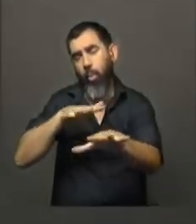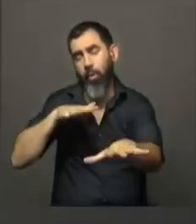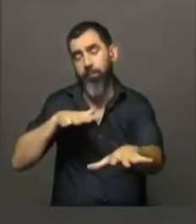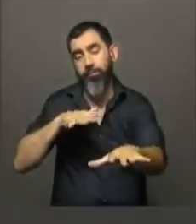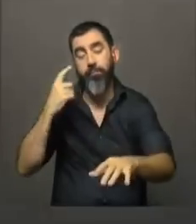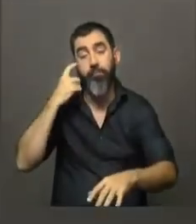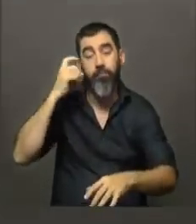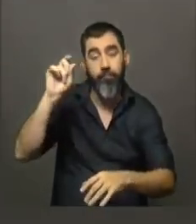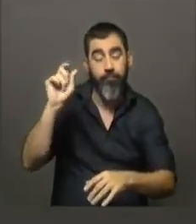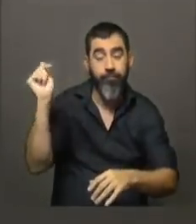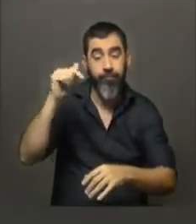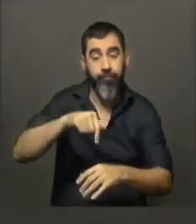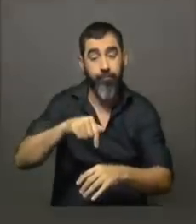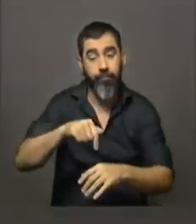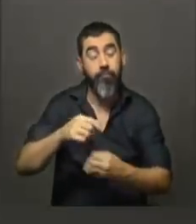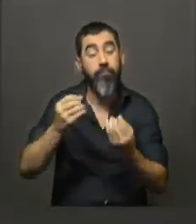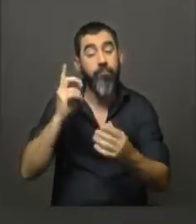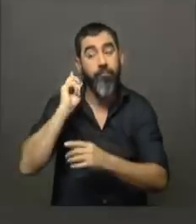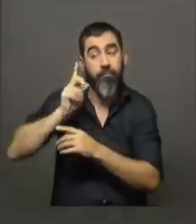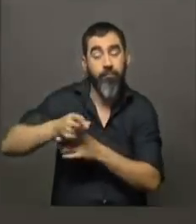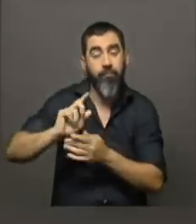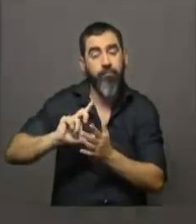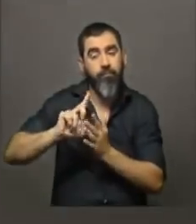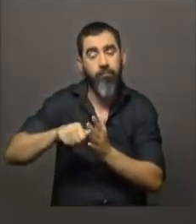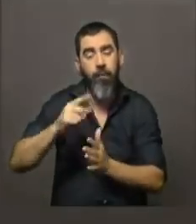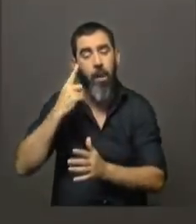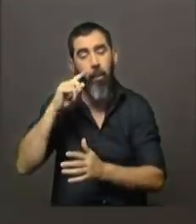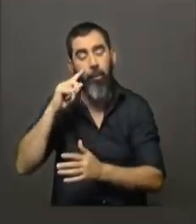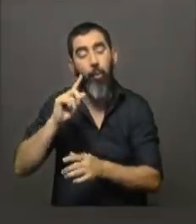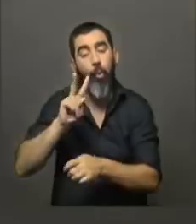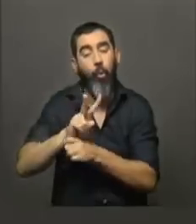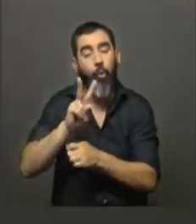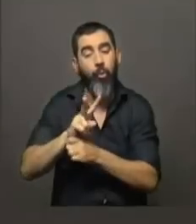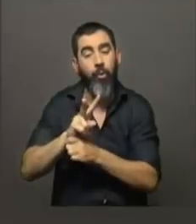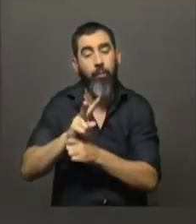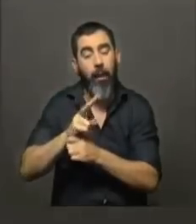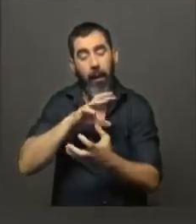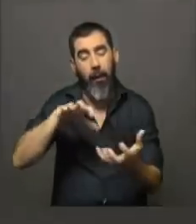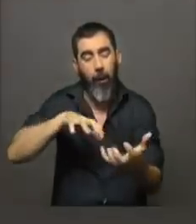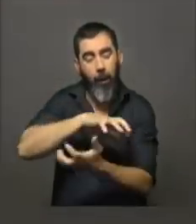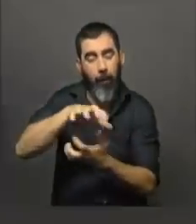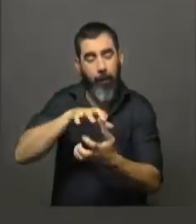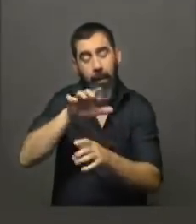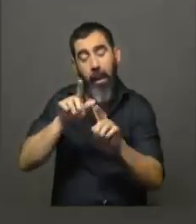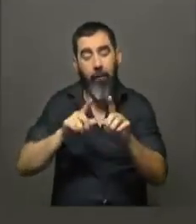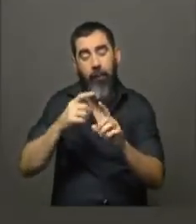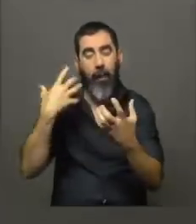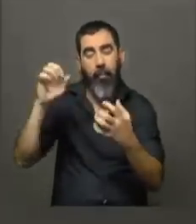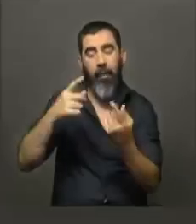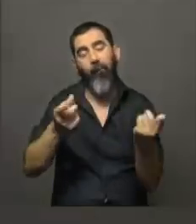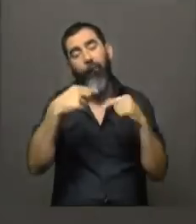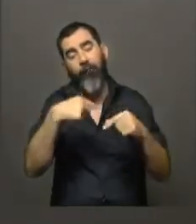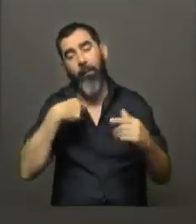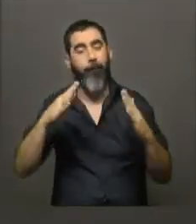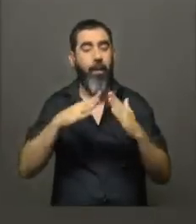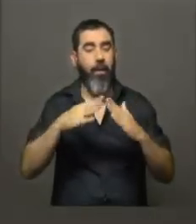iniciativa surgió luego de la decisión de demorar a propósito los controles con el objetivo de complicar el tránsito y de alguna manera